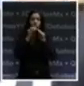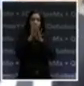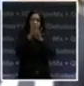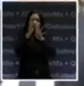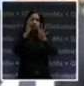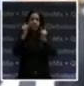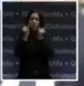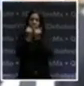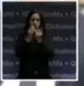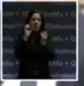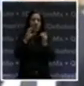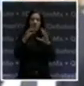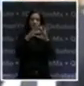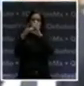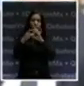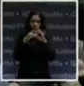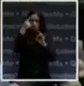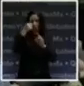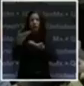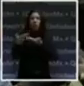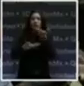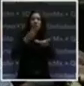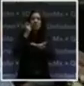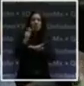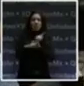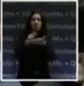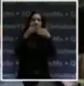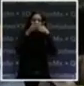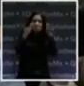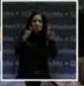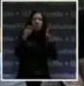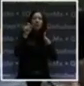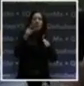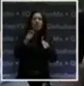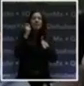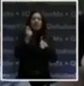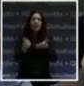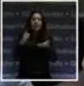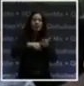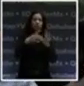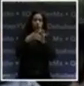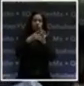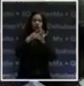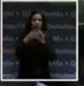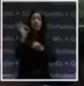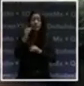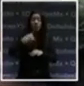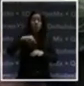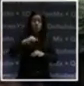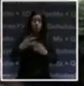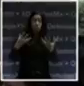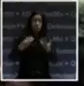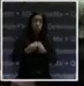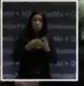estar alineados a un propósito, que es servir, que es transparentar y que es estar dentro de la integridad. Si caminamos en ese